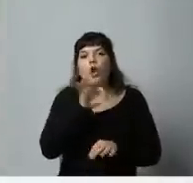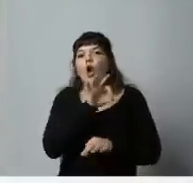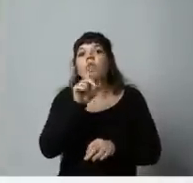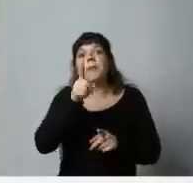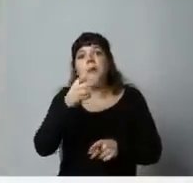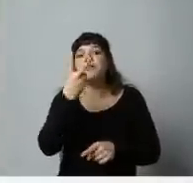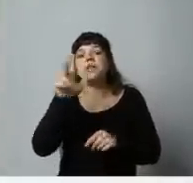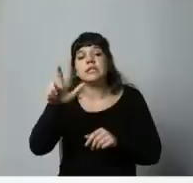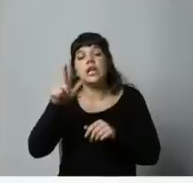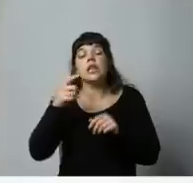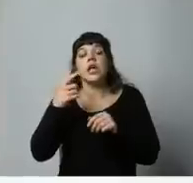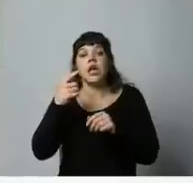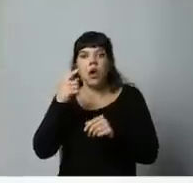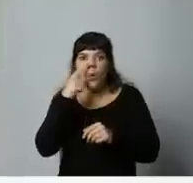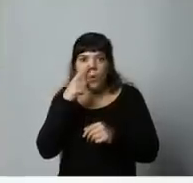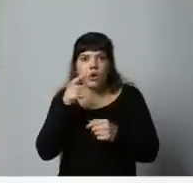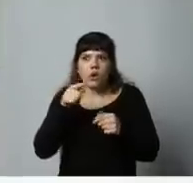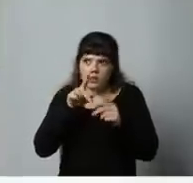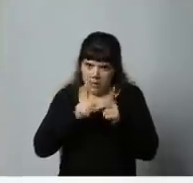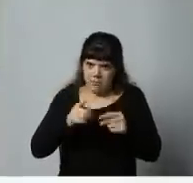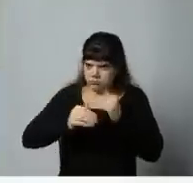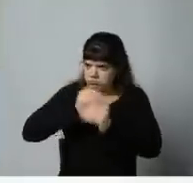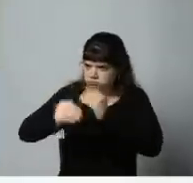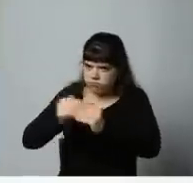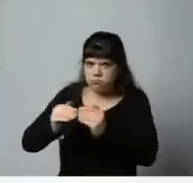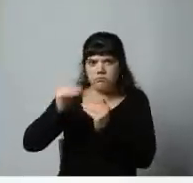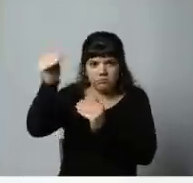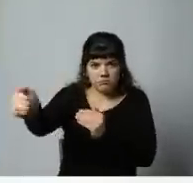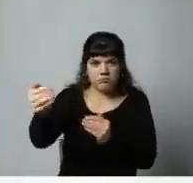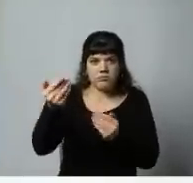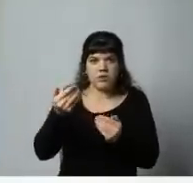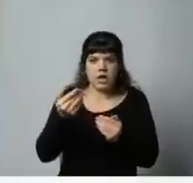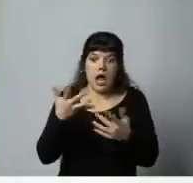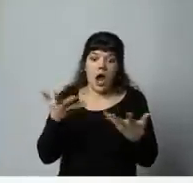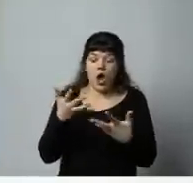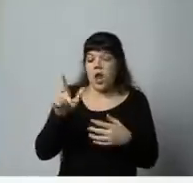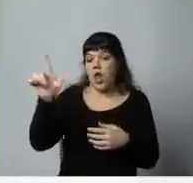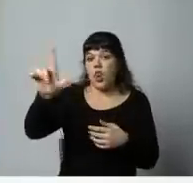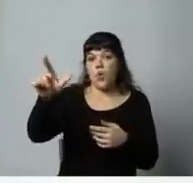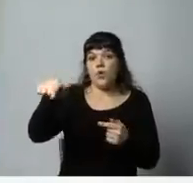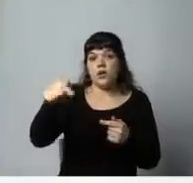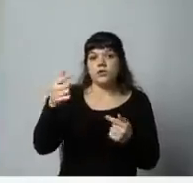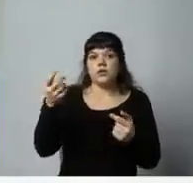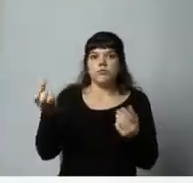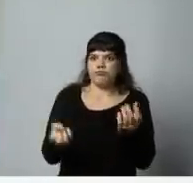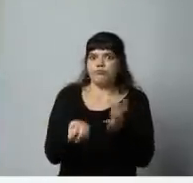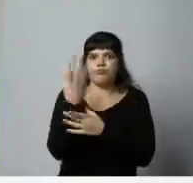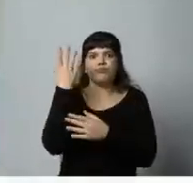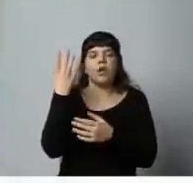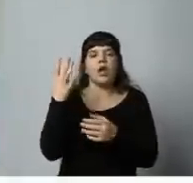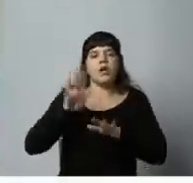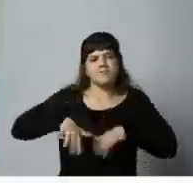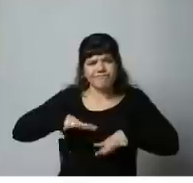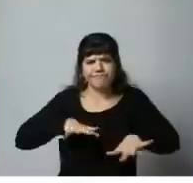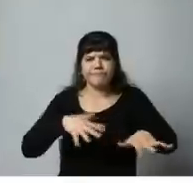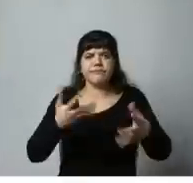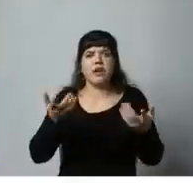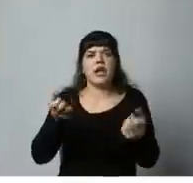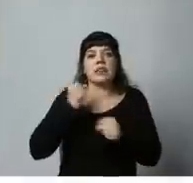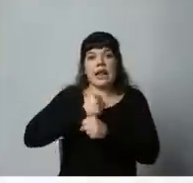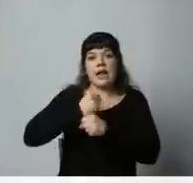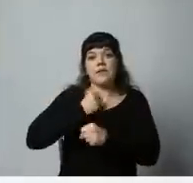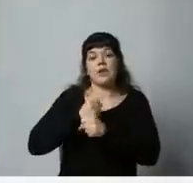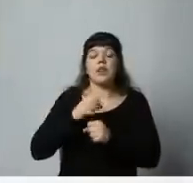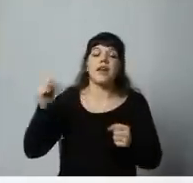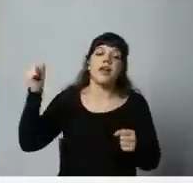y lo que vamos a hacer en adelante eh ya de pique ahora el lunes hay una gran movilización de los trabajadores del frigorífico